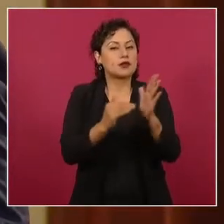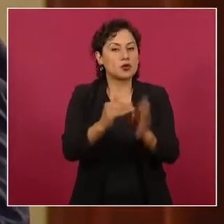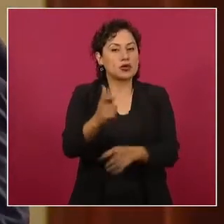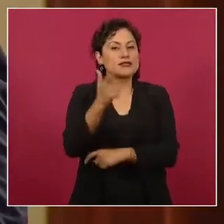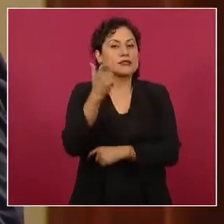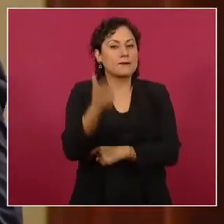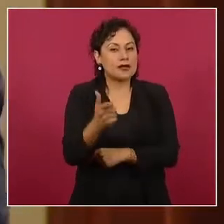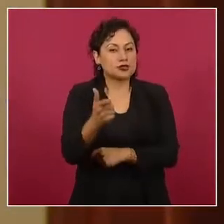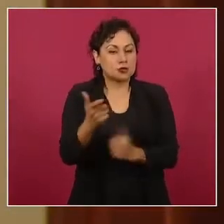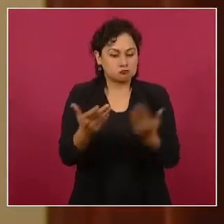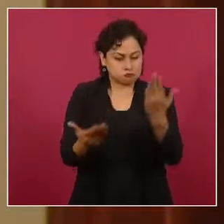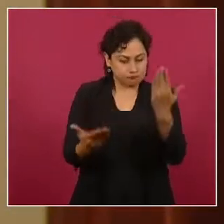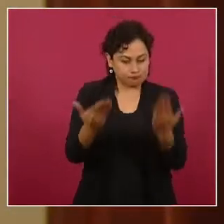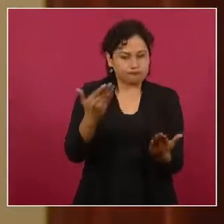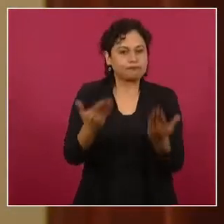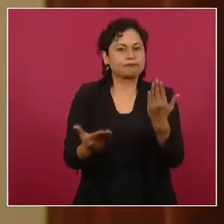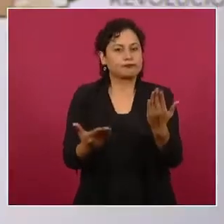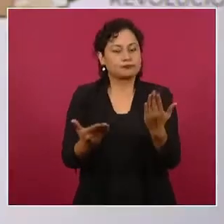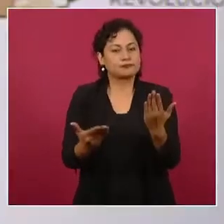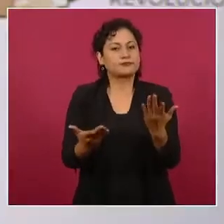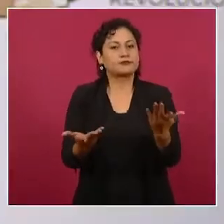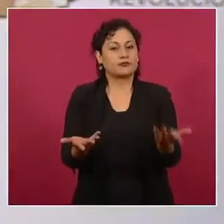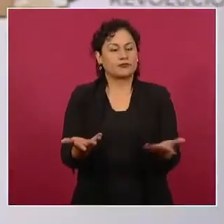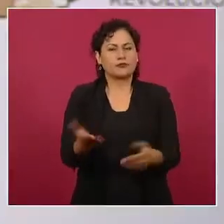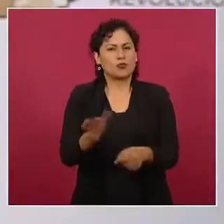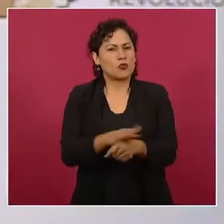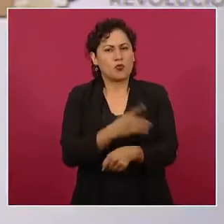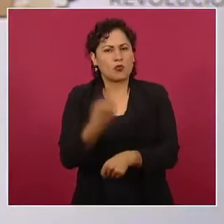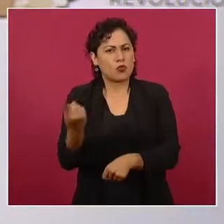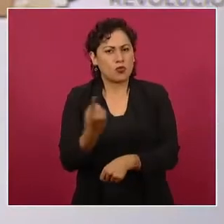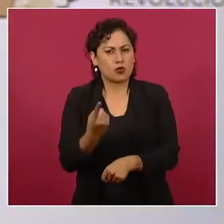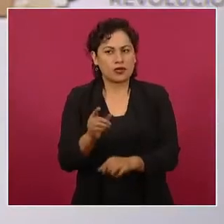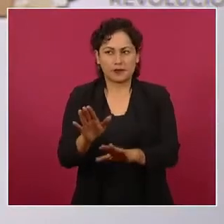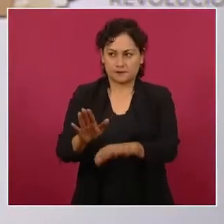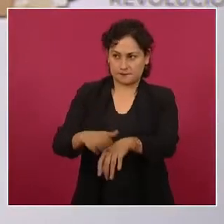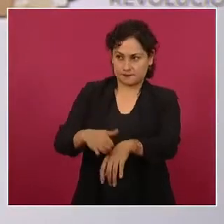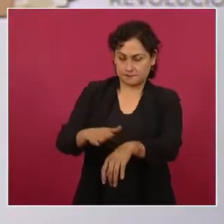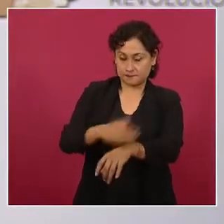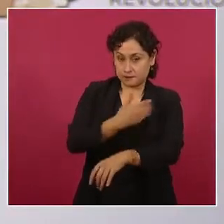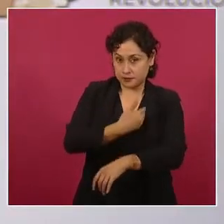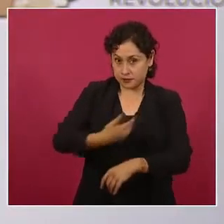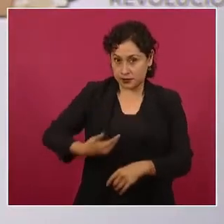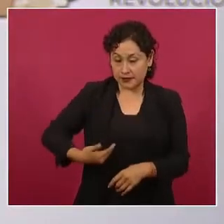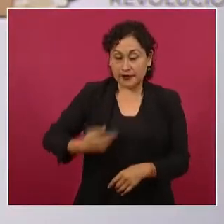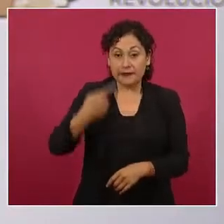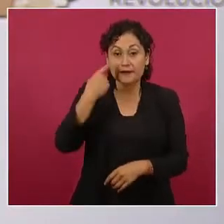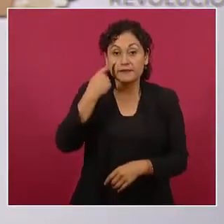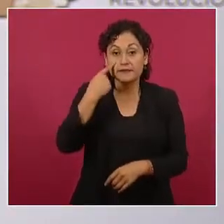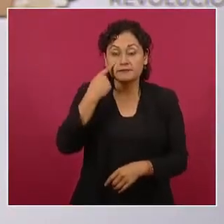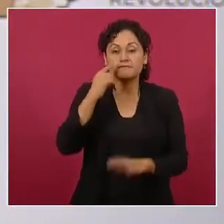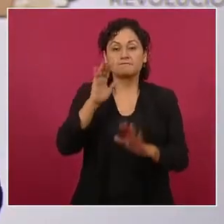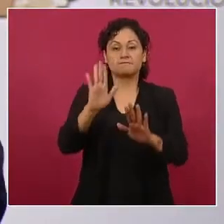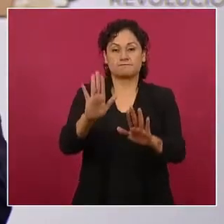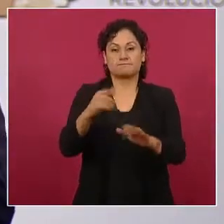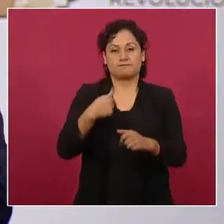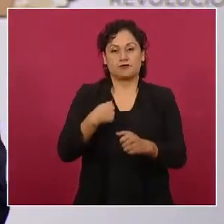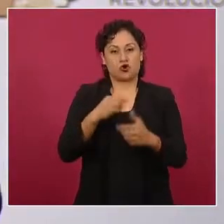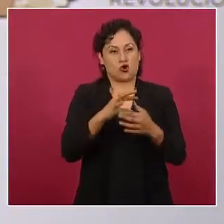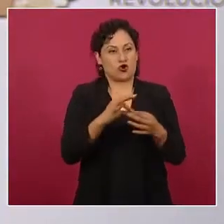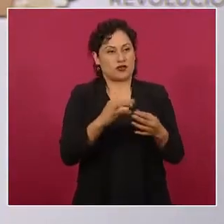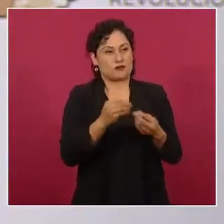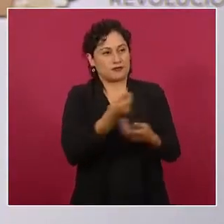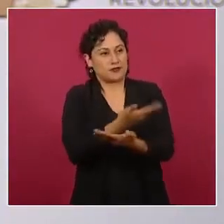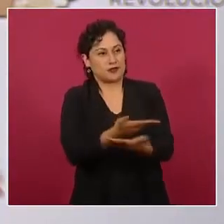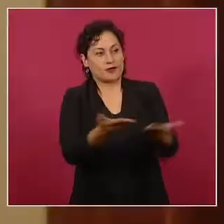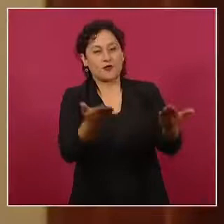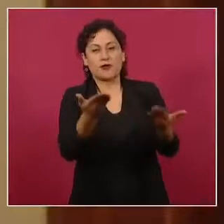eso está estrechamente ligado, señor presidente, y permítame que lo comparta con